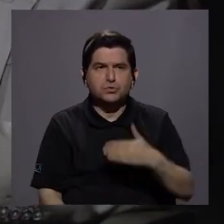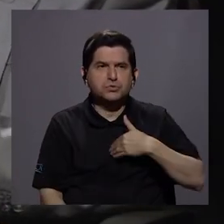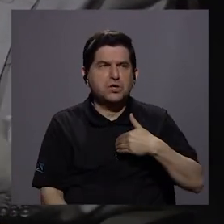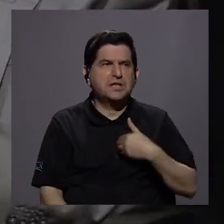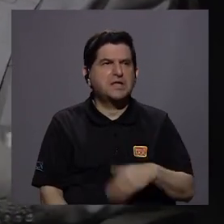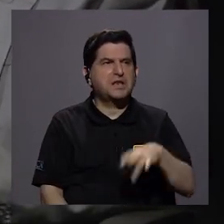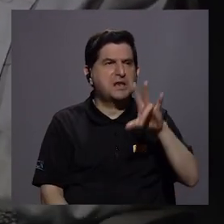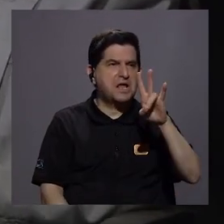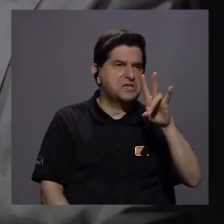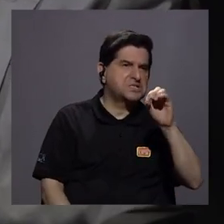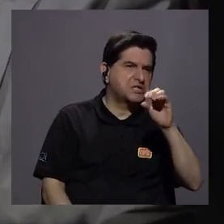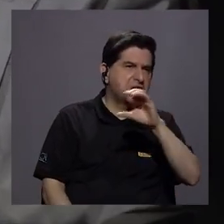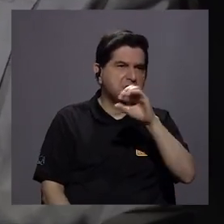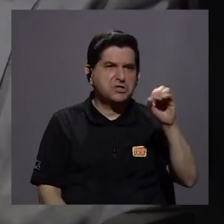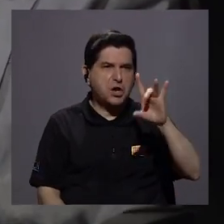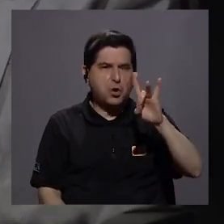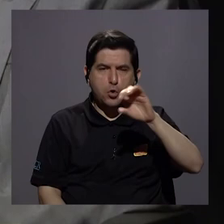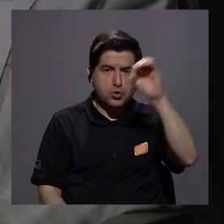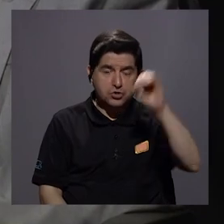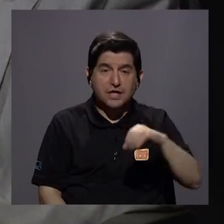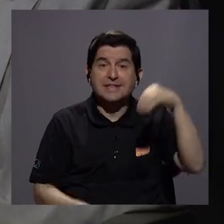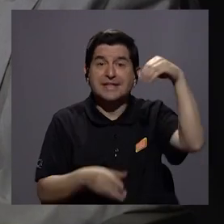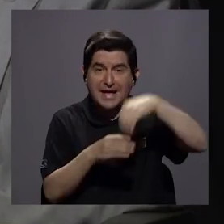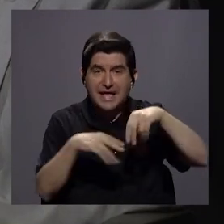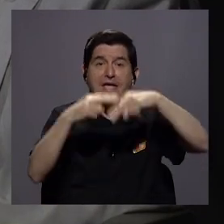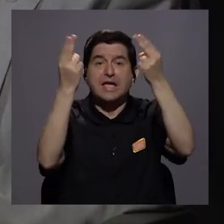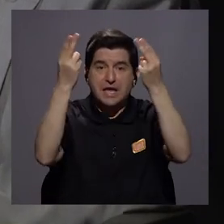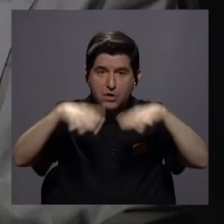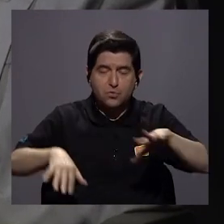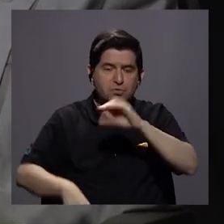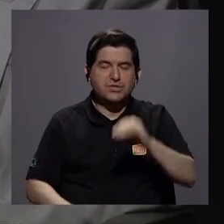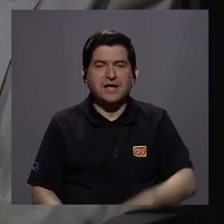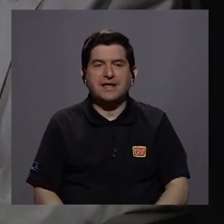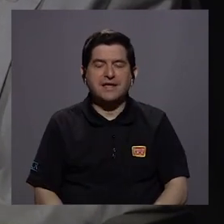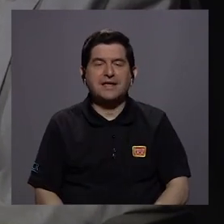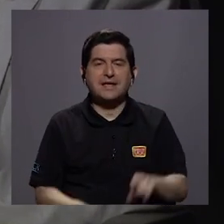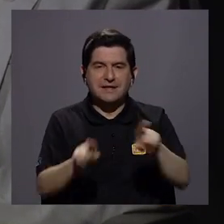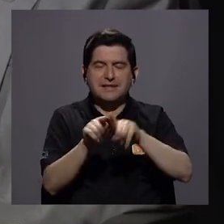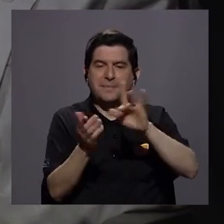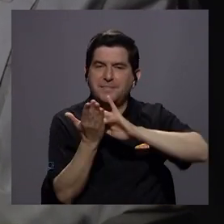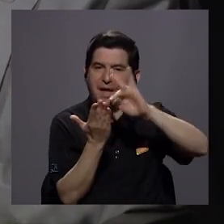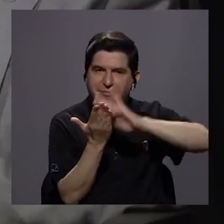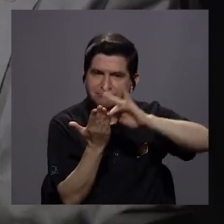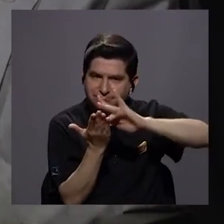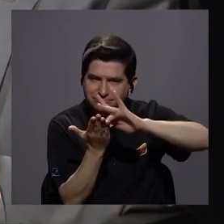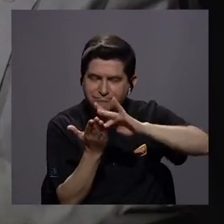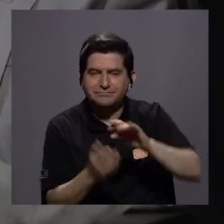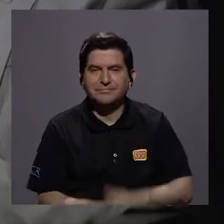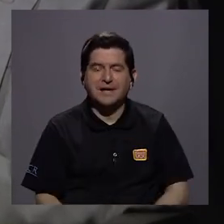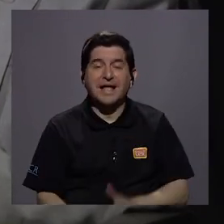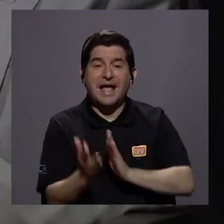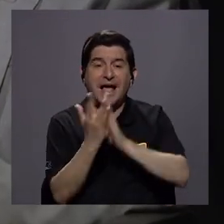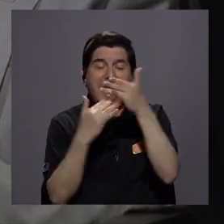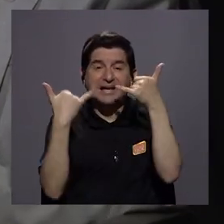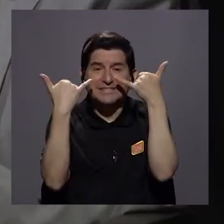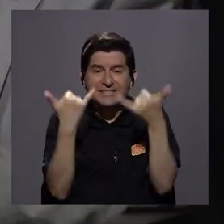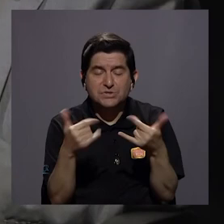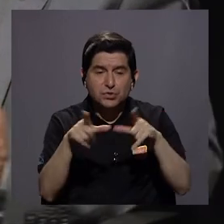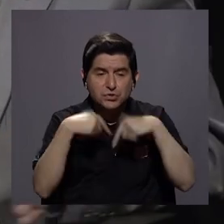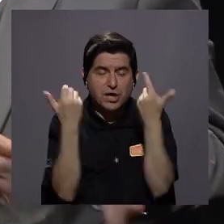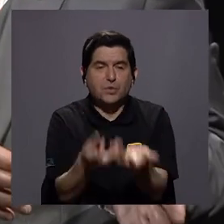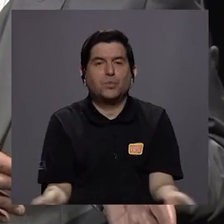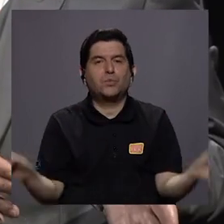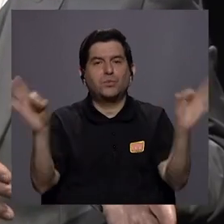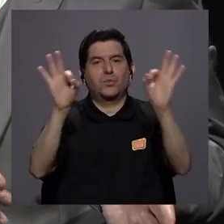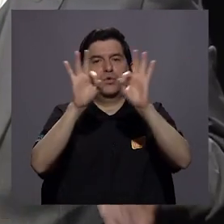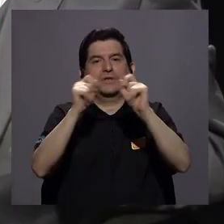quedan alrededor de entre 70 y 80 productos, se incluye lo que es el Internet y la telefonía celular, digamos, porque son, uh-huh, es el acceso ya para